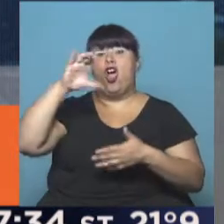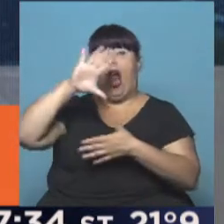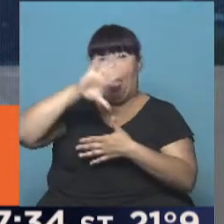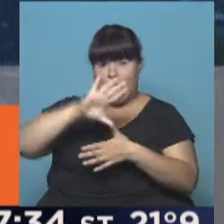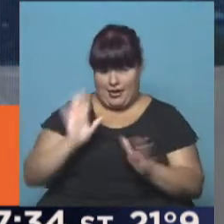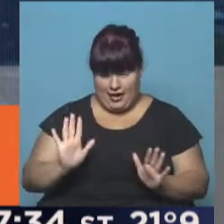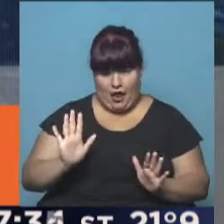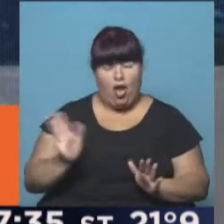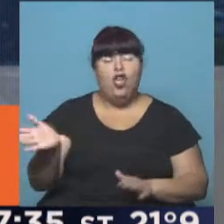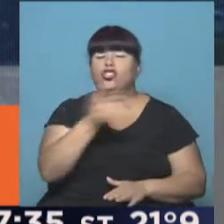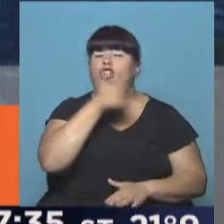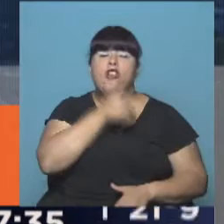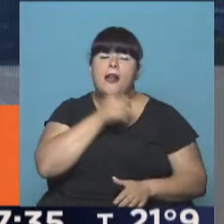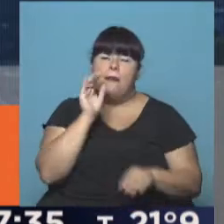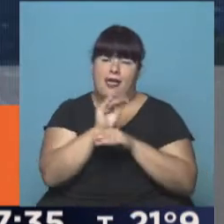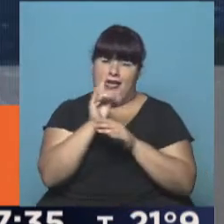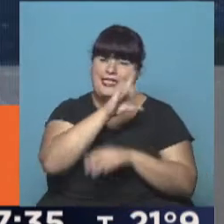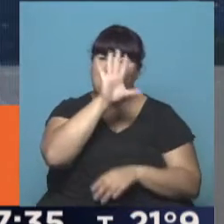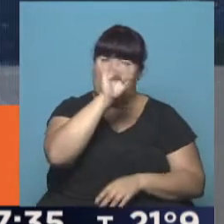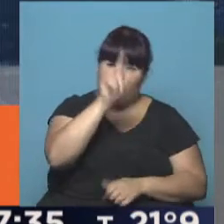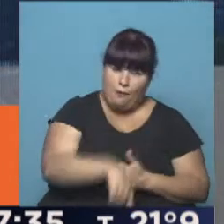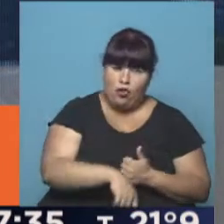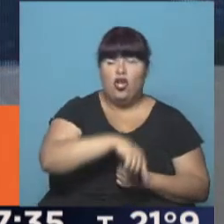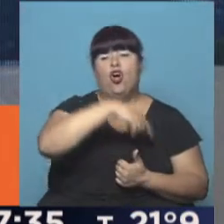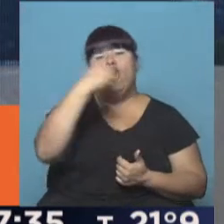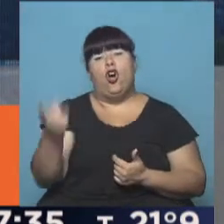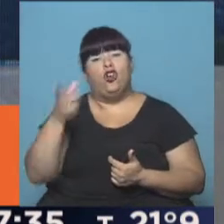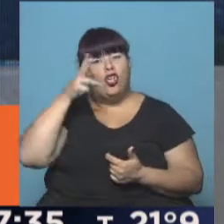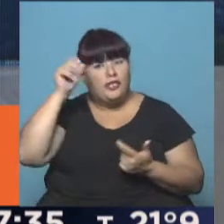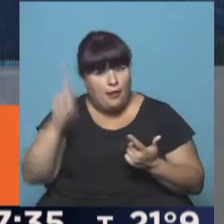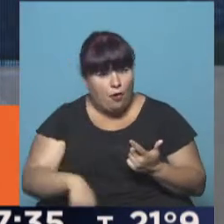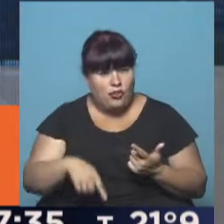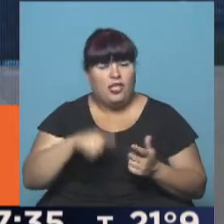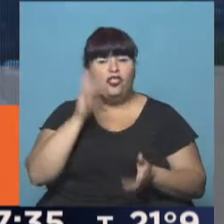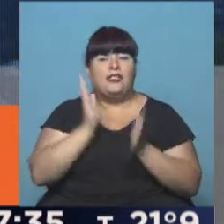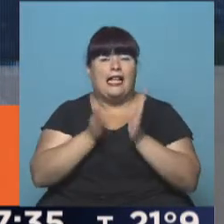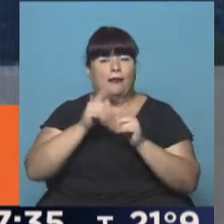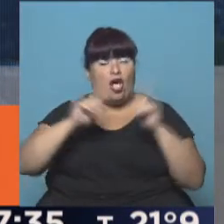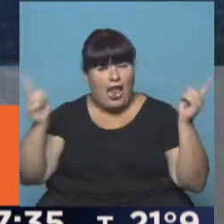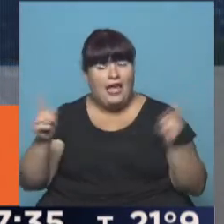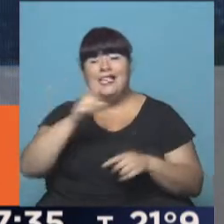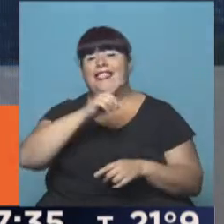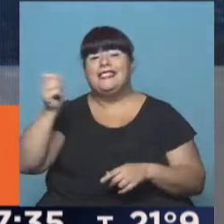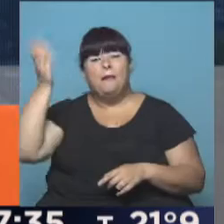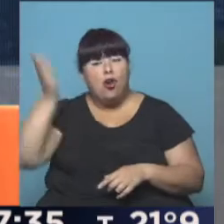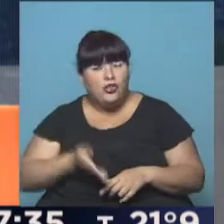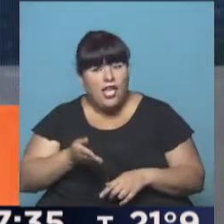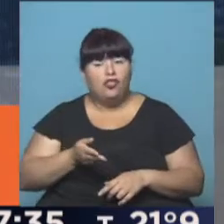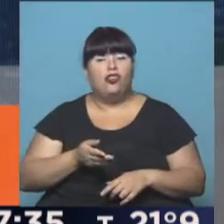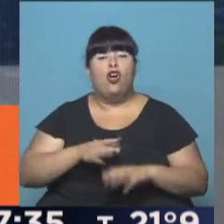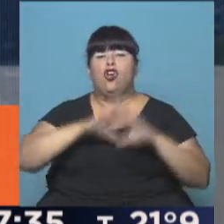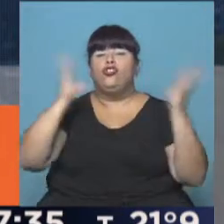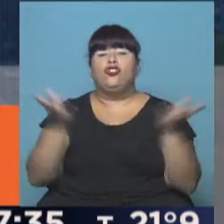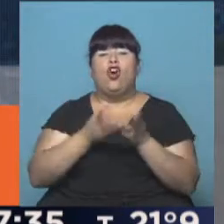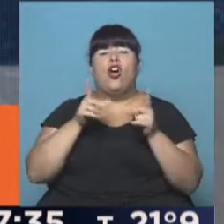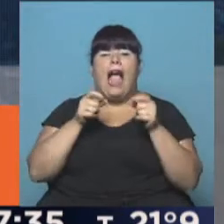América. Todos los medicamentos están cubiertos al 50%, al 80% de los tratamientos crónicos y además al 100% todo el